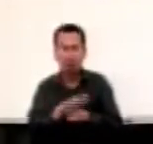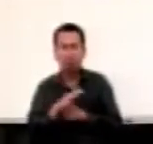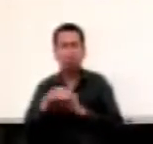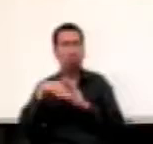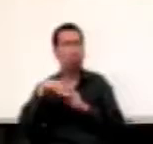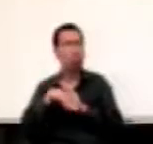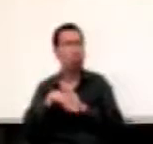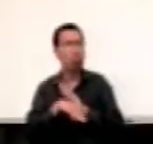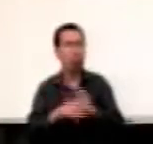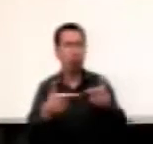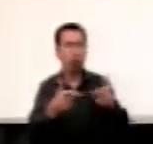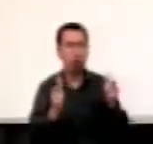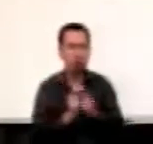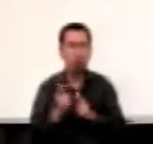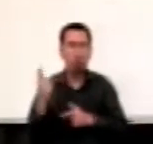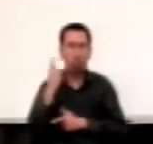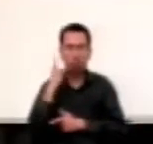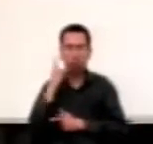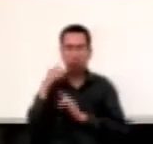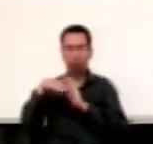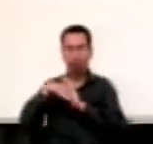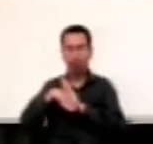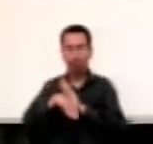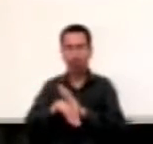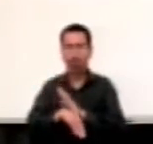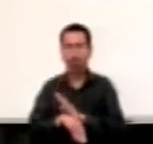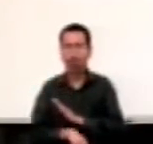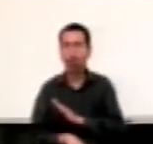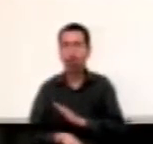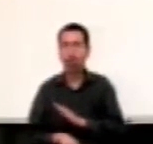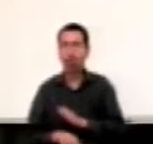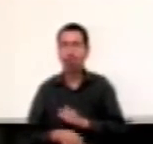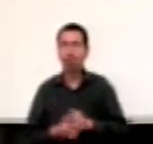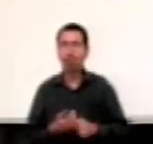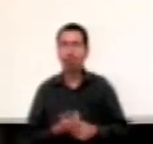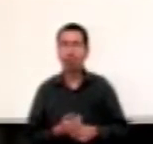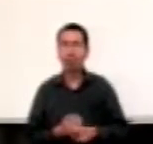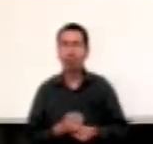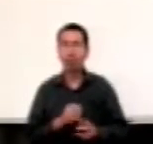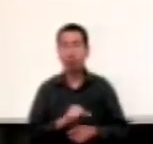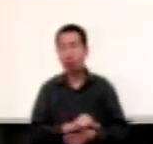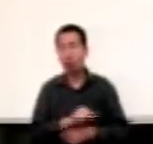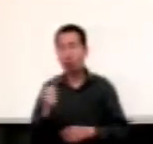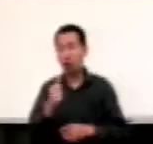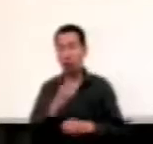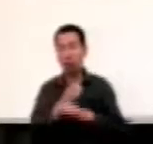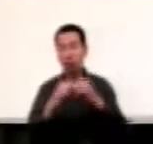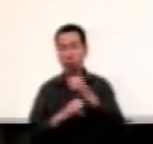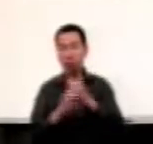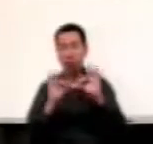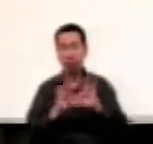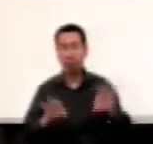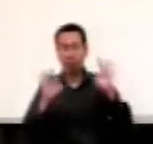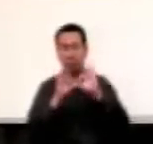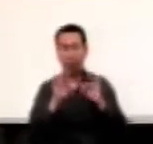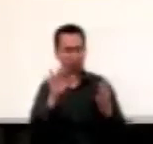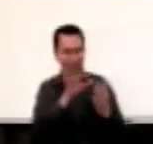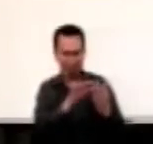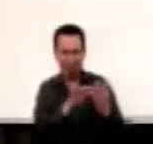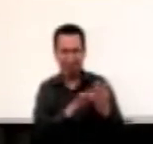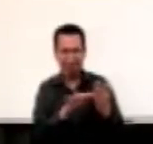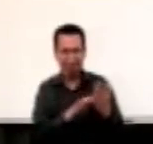producido que nuestro sistema haya cambiado. Y bueno, otro de los aspectos que también es de